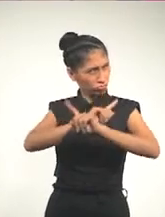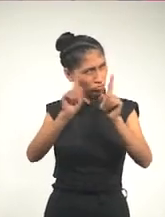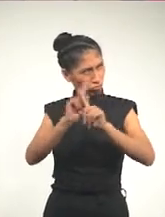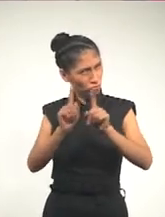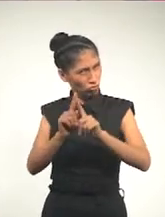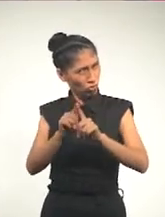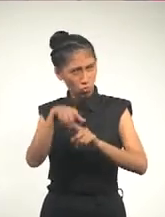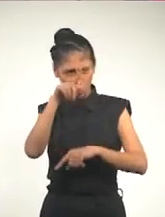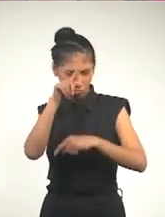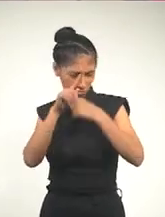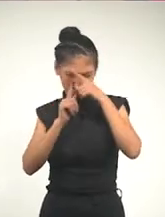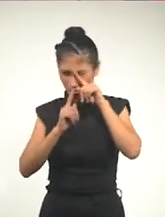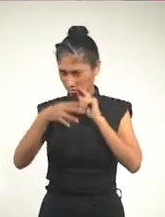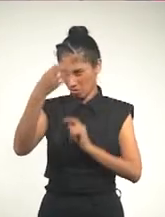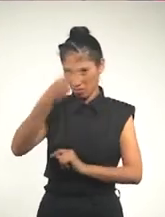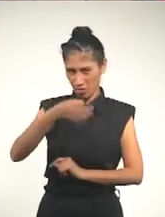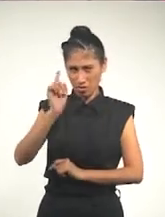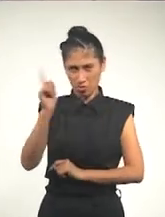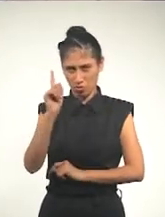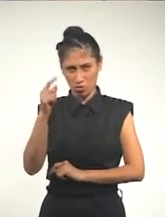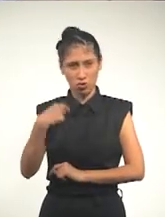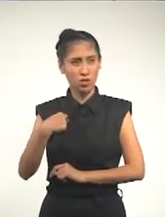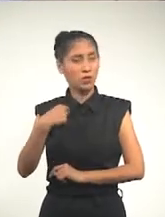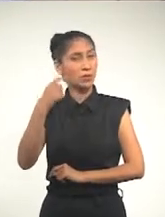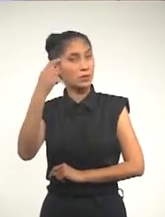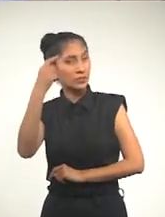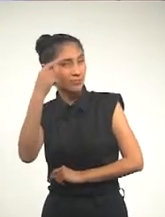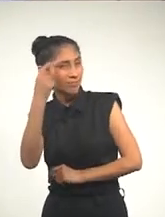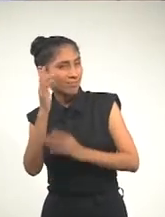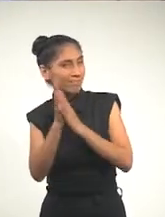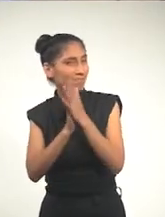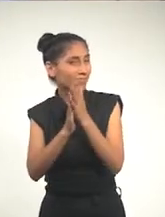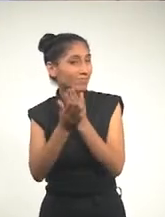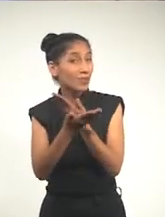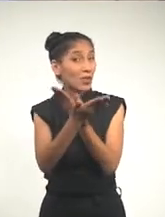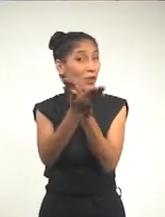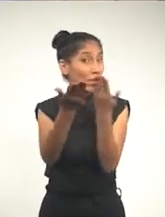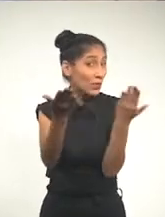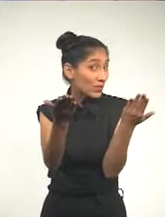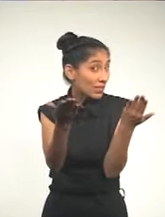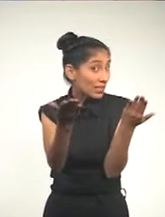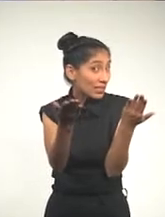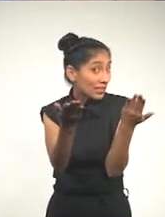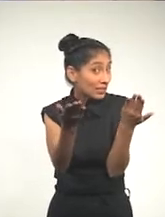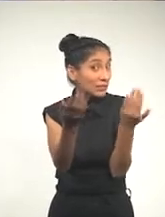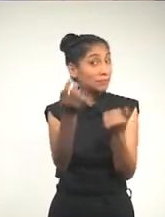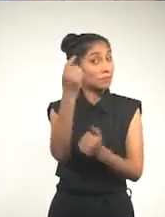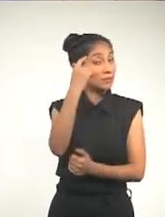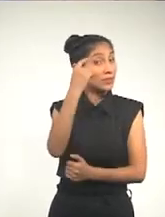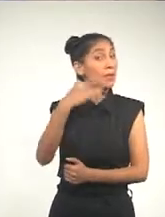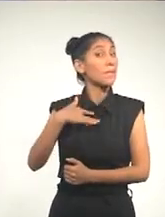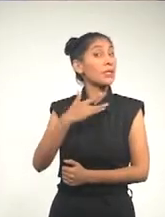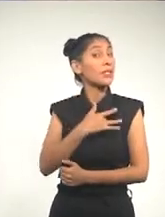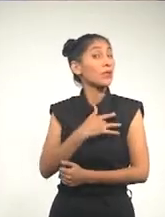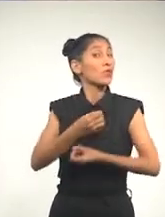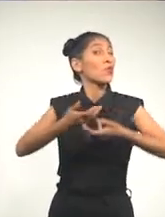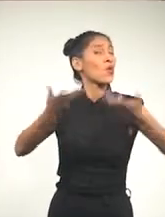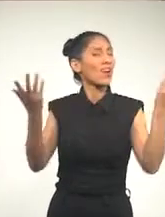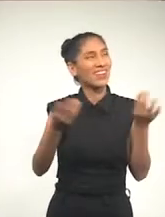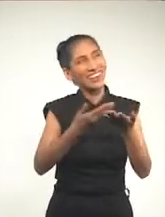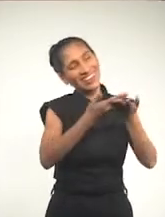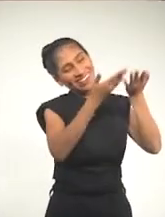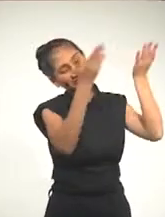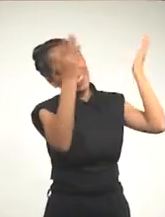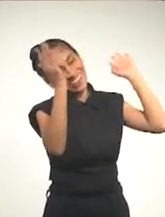Llorando. No es un llanto de verdad. Estoy tratando de hacer que ustedes adivinen cuál es mi emoción.